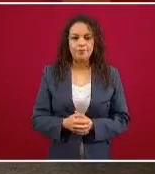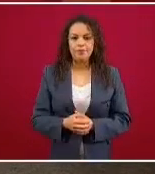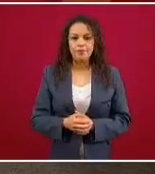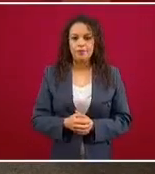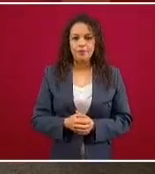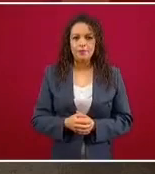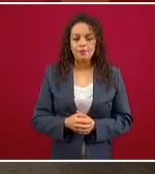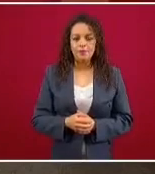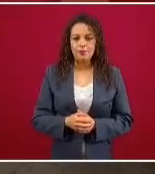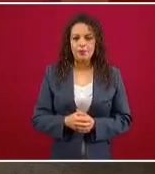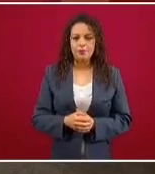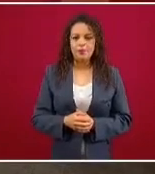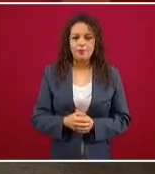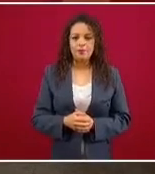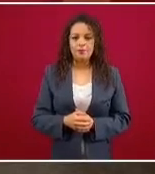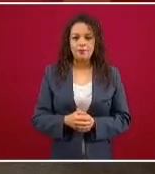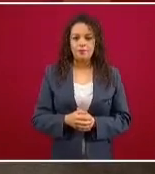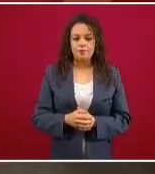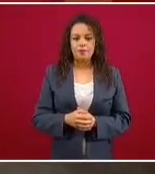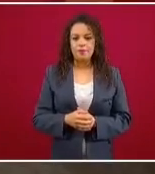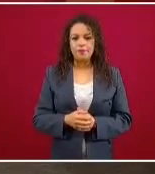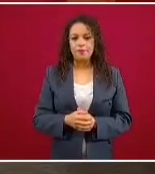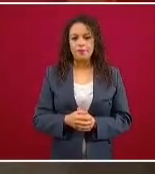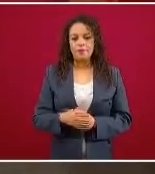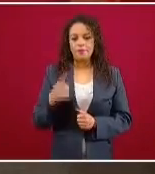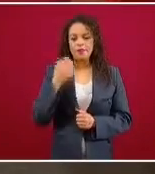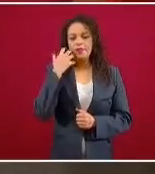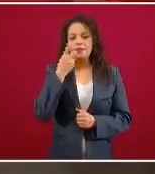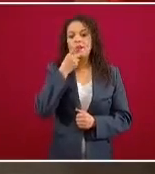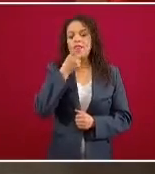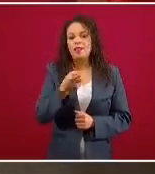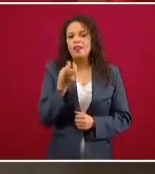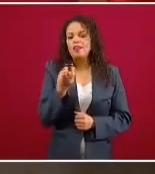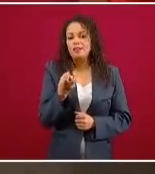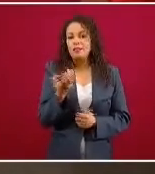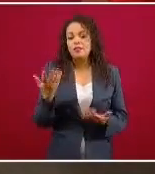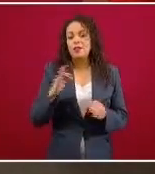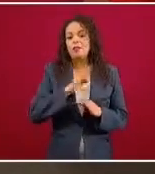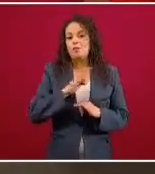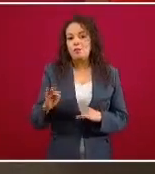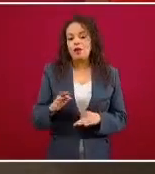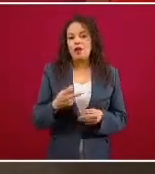Esto va a significar empleos en México